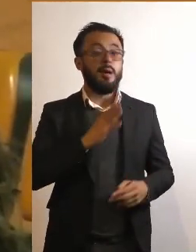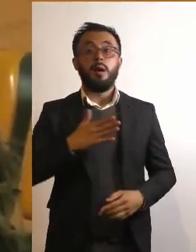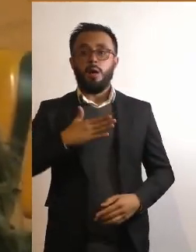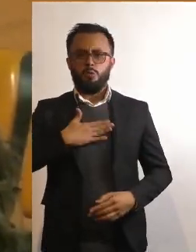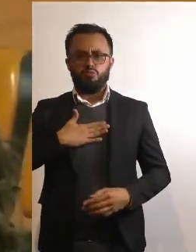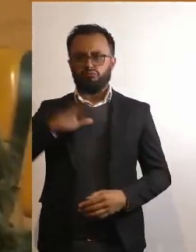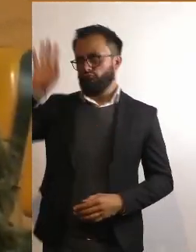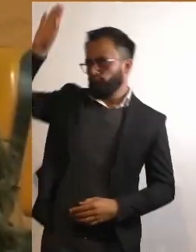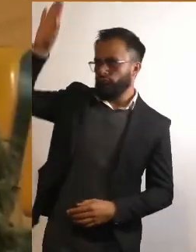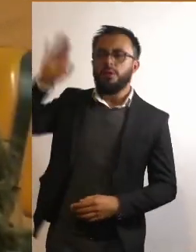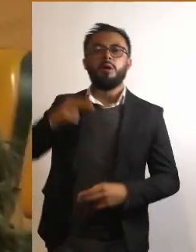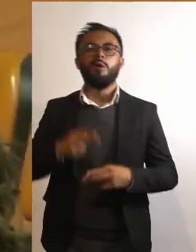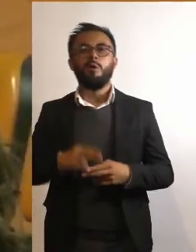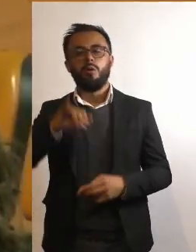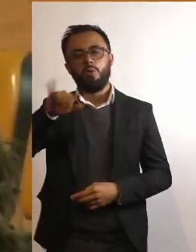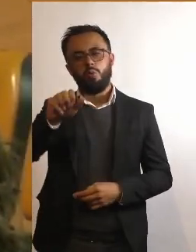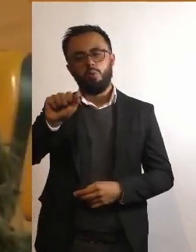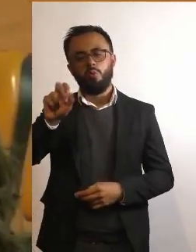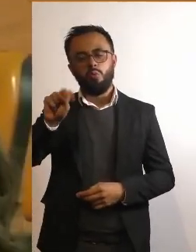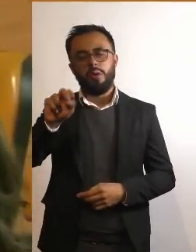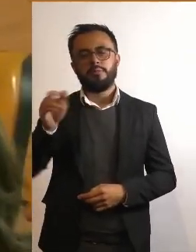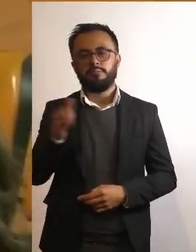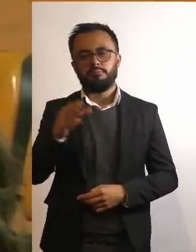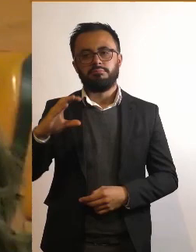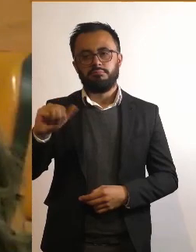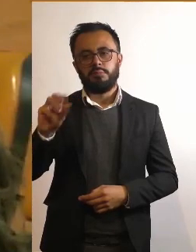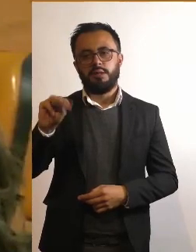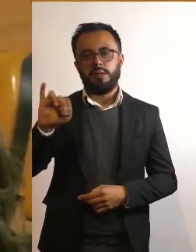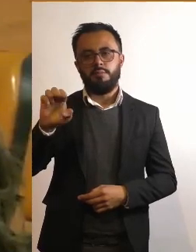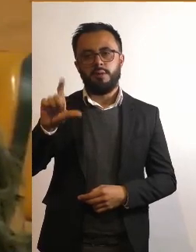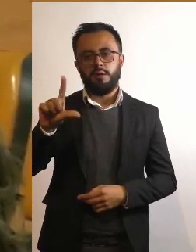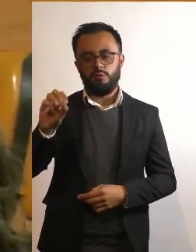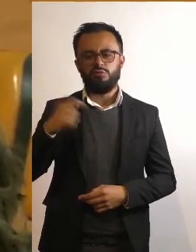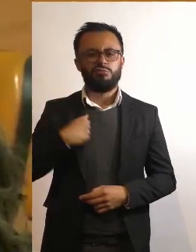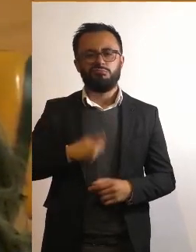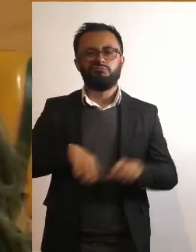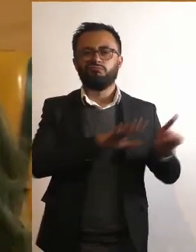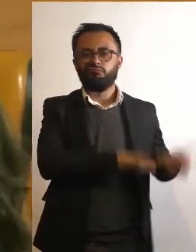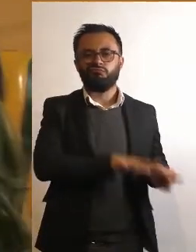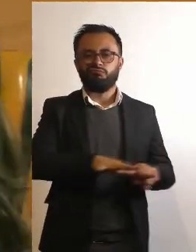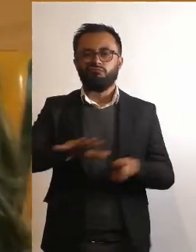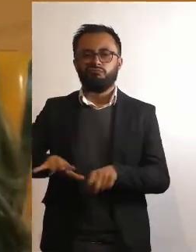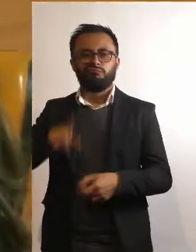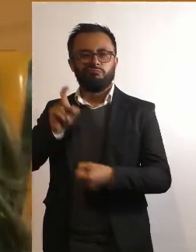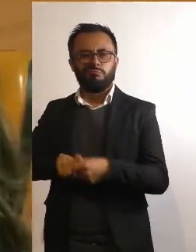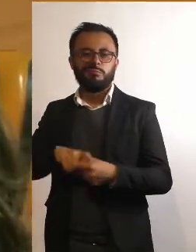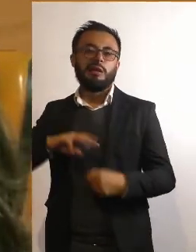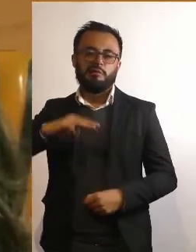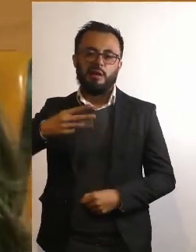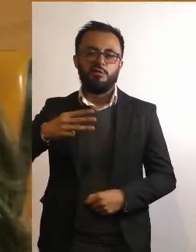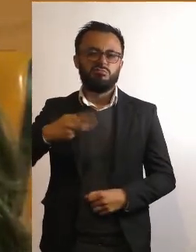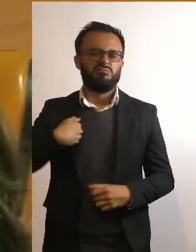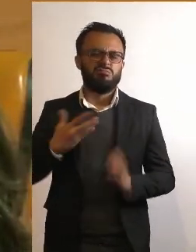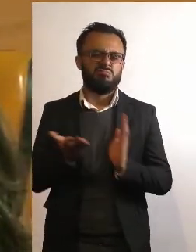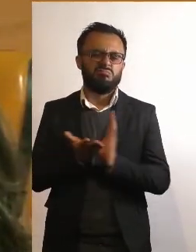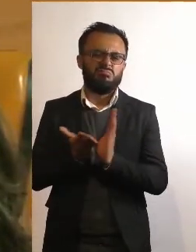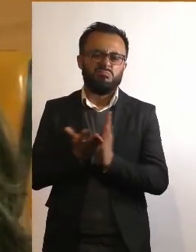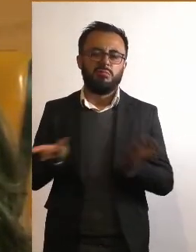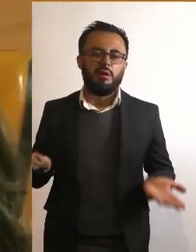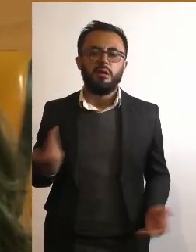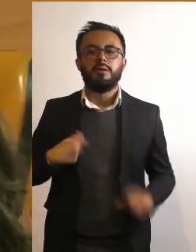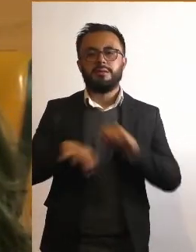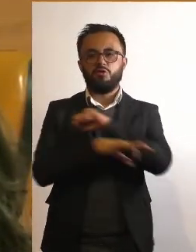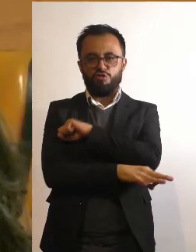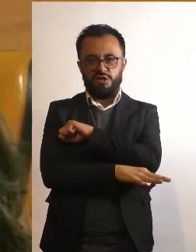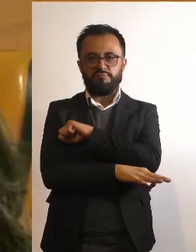García Córdoba. Yo soy estudiante de psicología de tercer semestre y quería preguntar acerca del